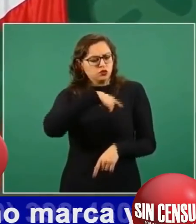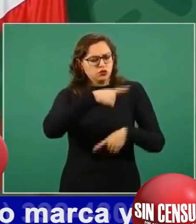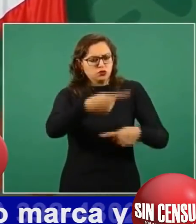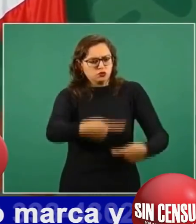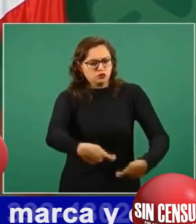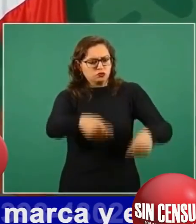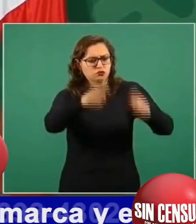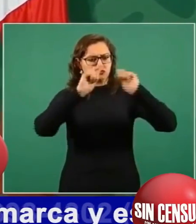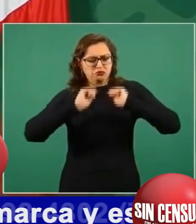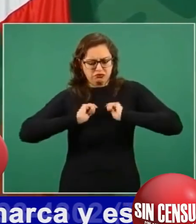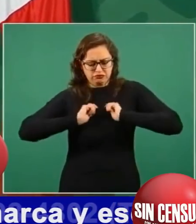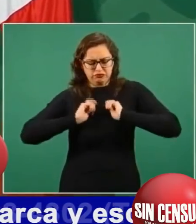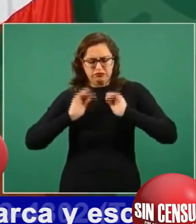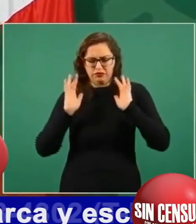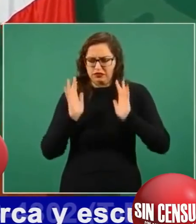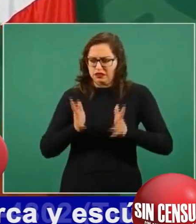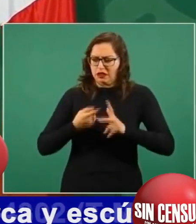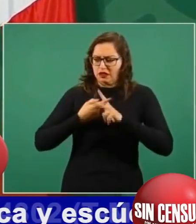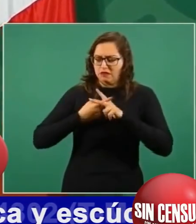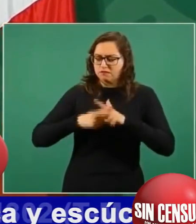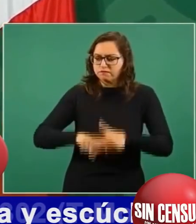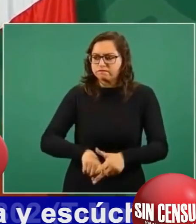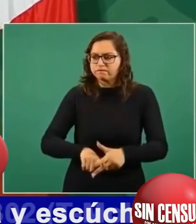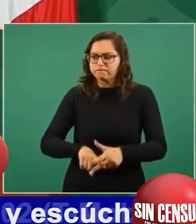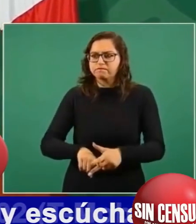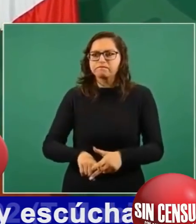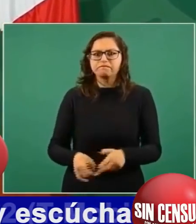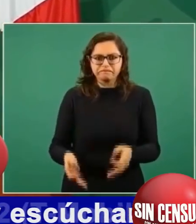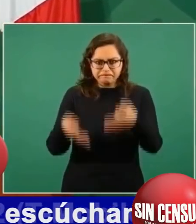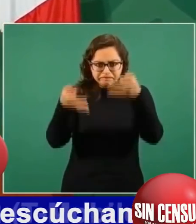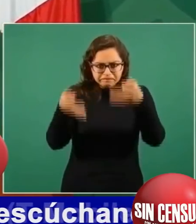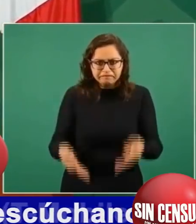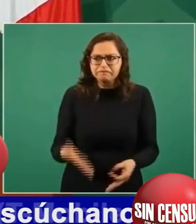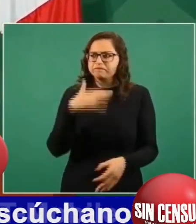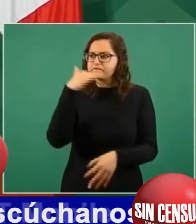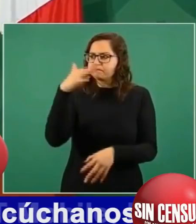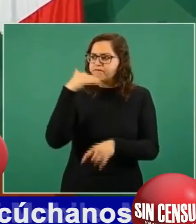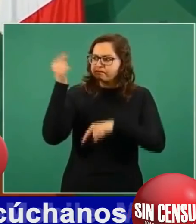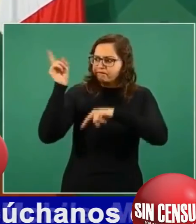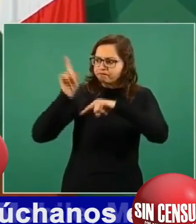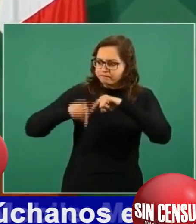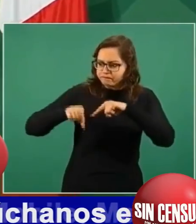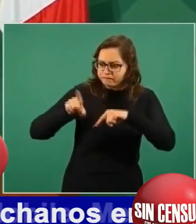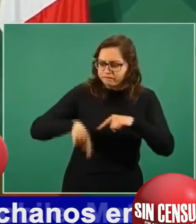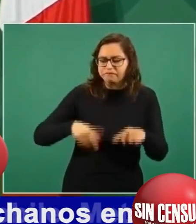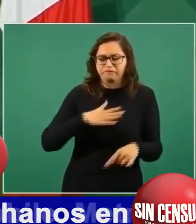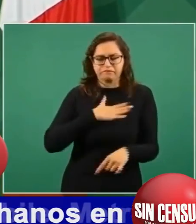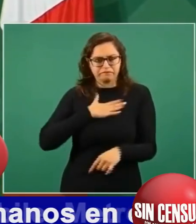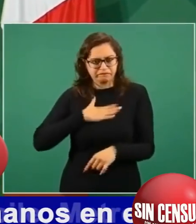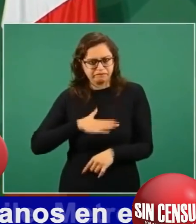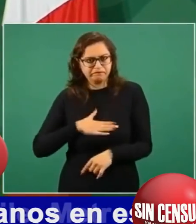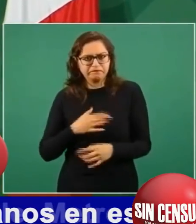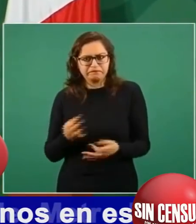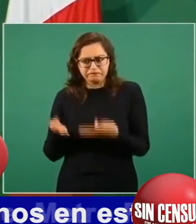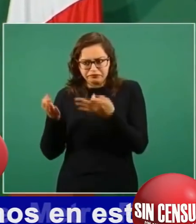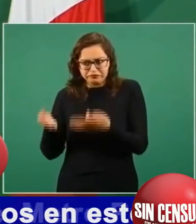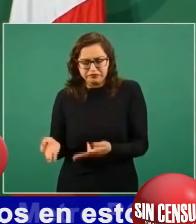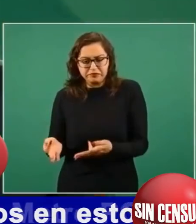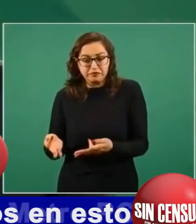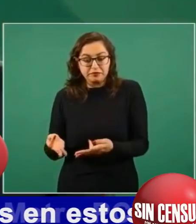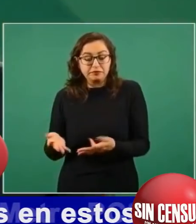justicia. Entonces, el gobierno de Estados Unidos actuó bien,